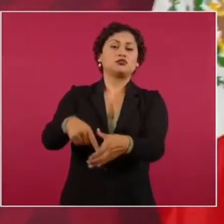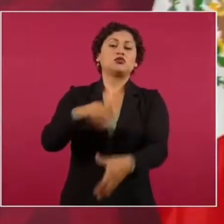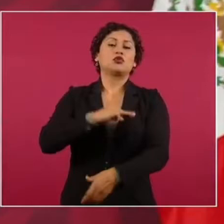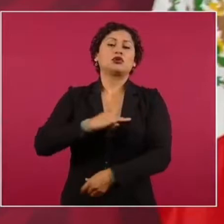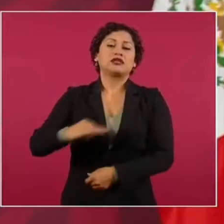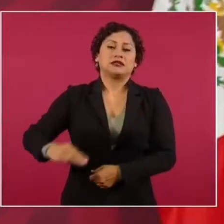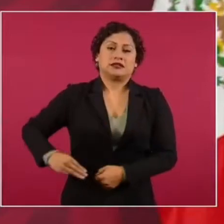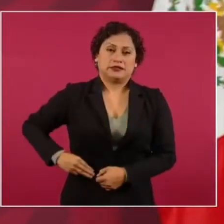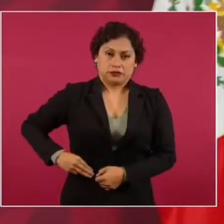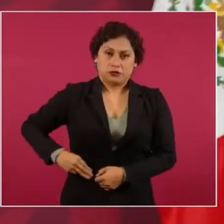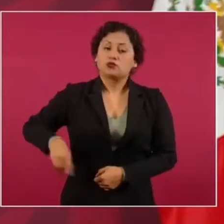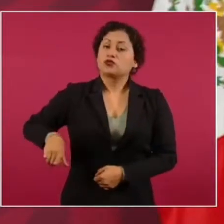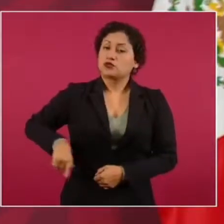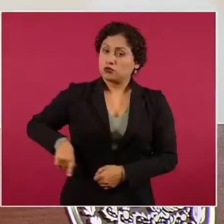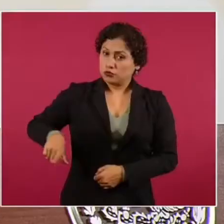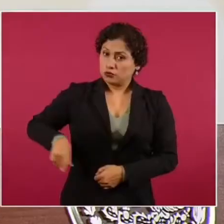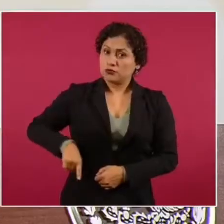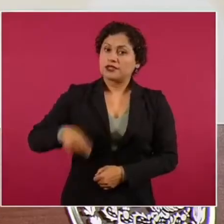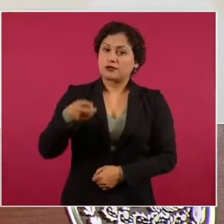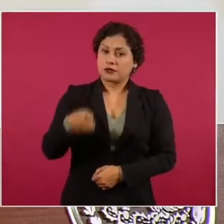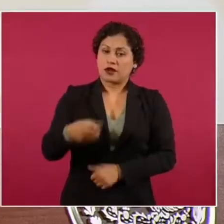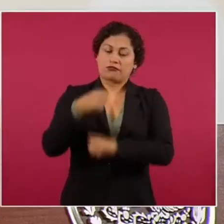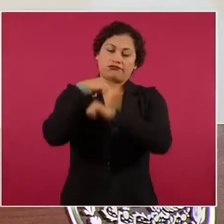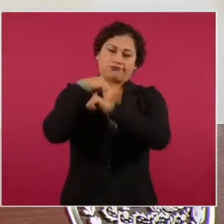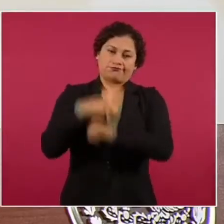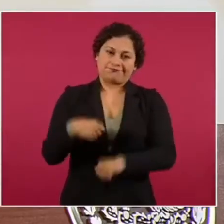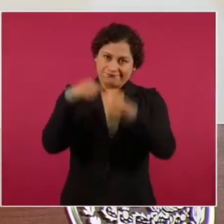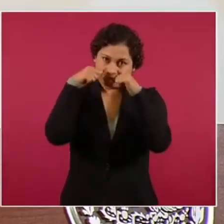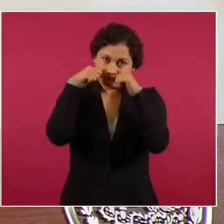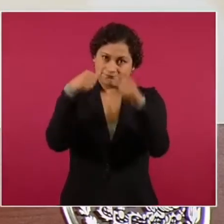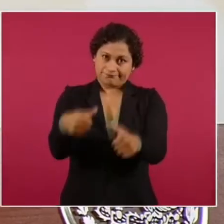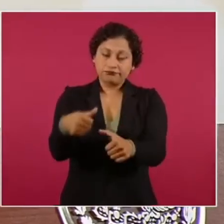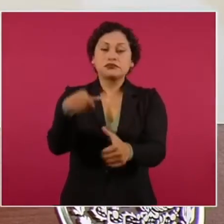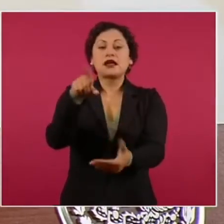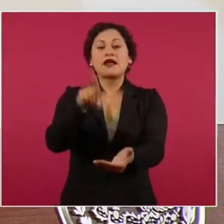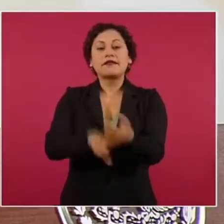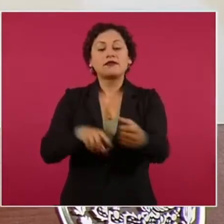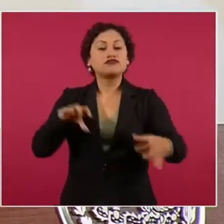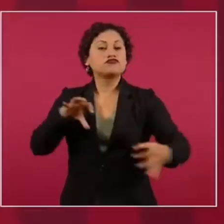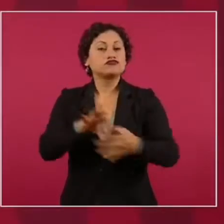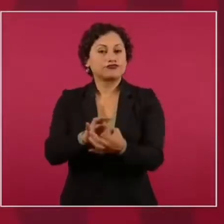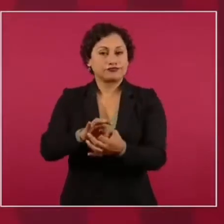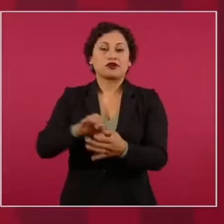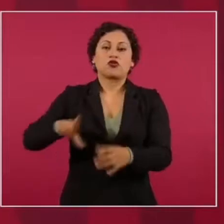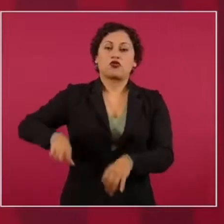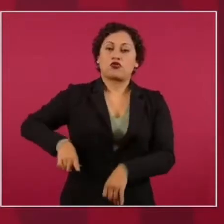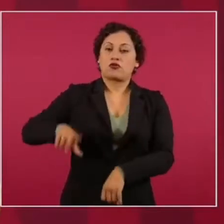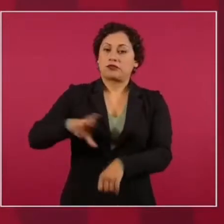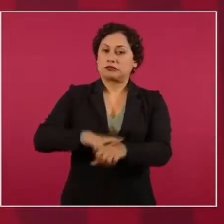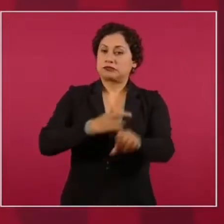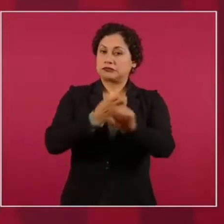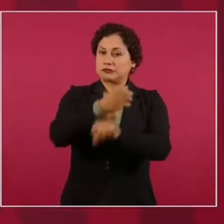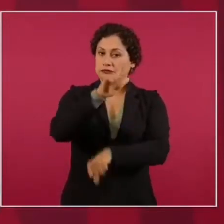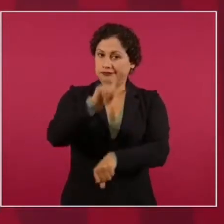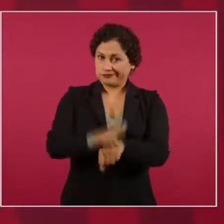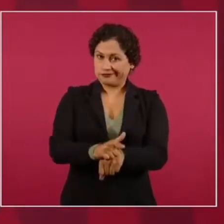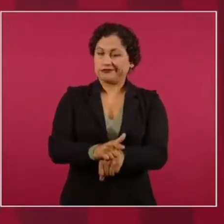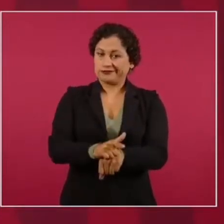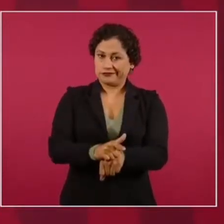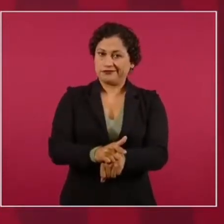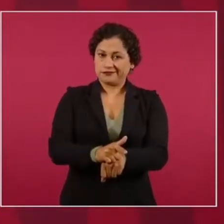los gobiernos municipales y de los gobiernos de los estados. Entonces, nosotros hemos venido